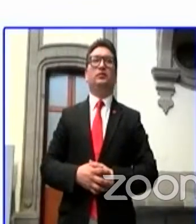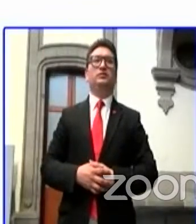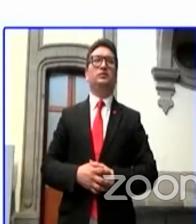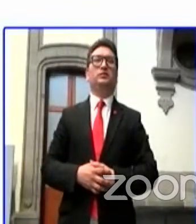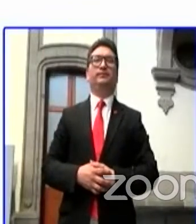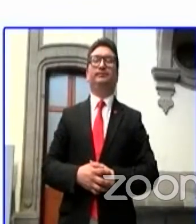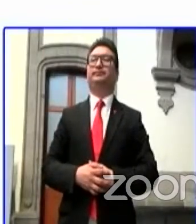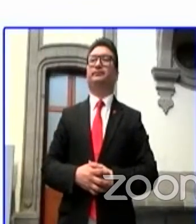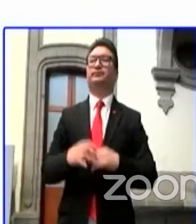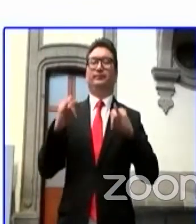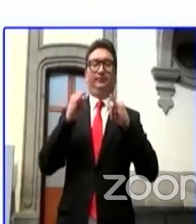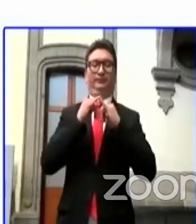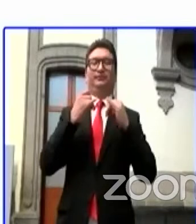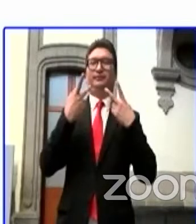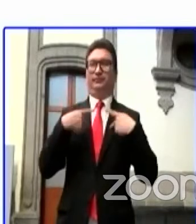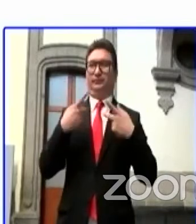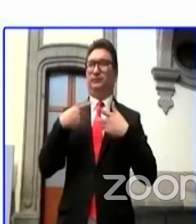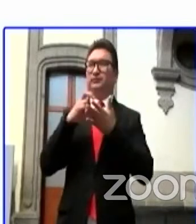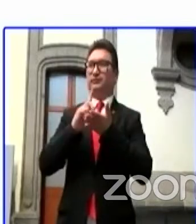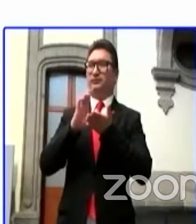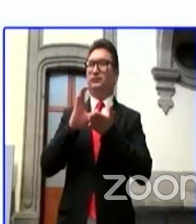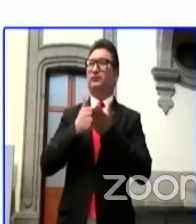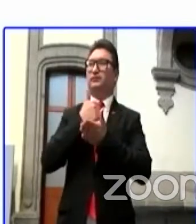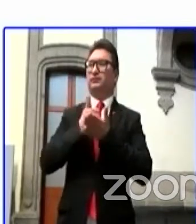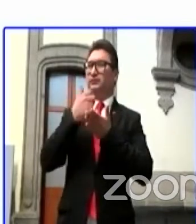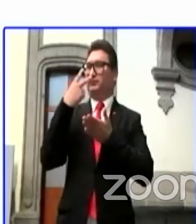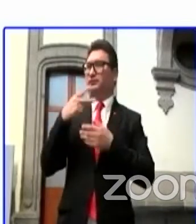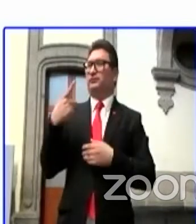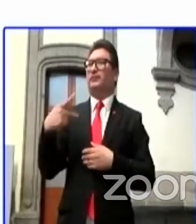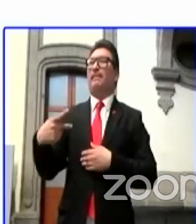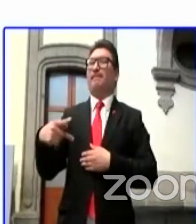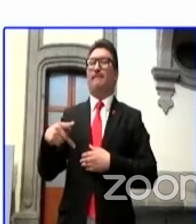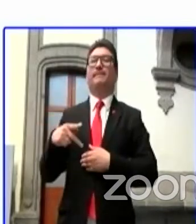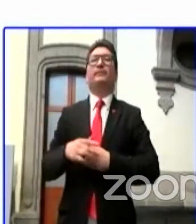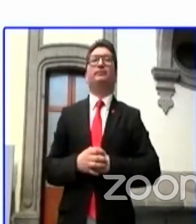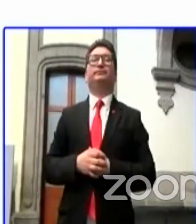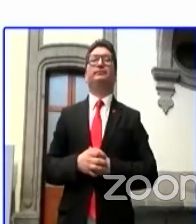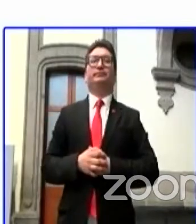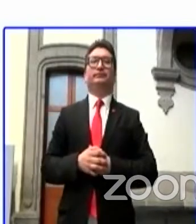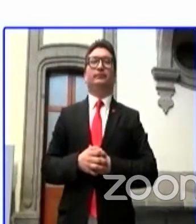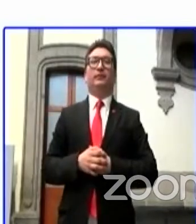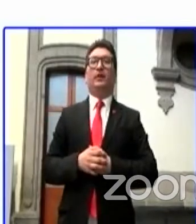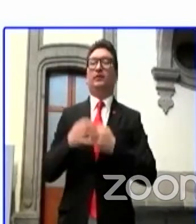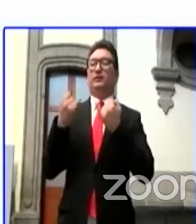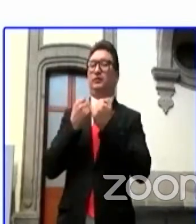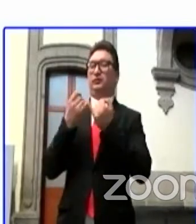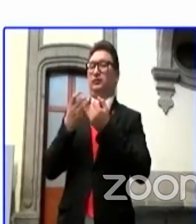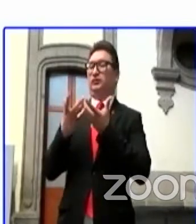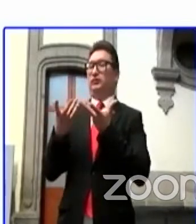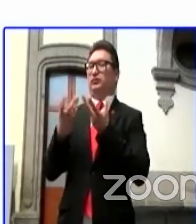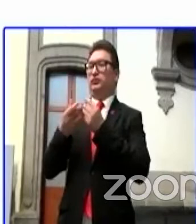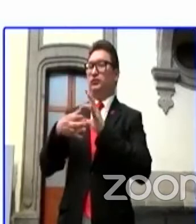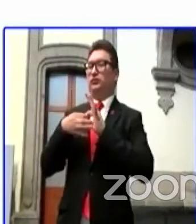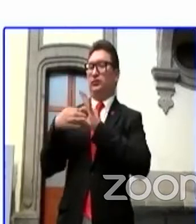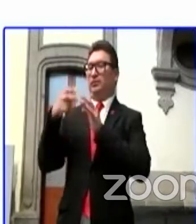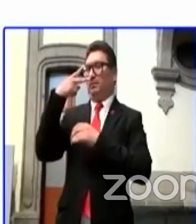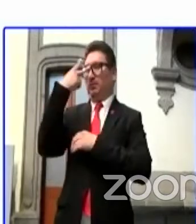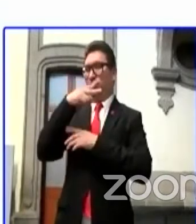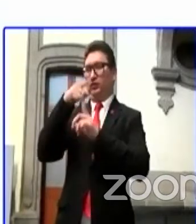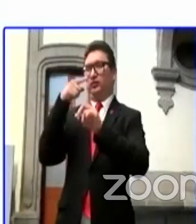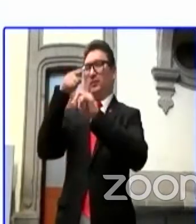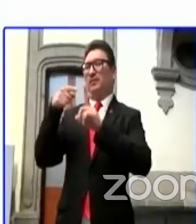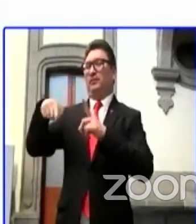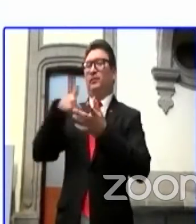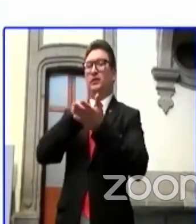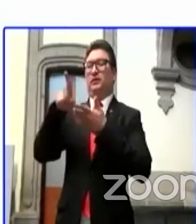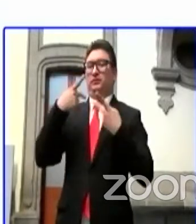El Instituto de las Personas con Discapacidad de la Ciudad de México y la Coalición México por los Derechos de las